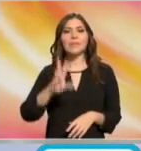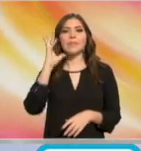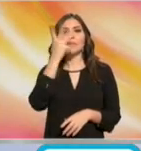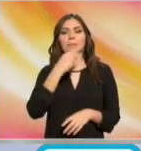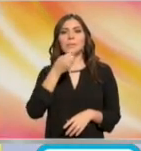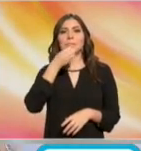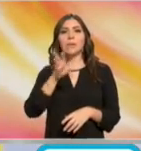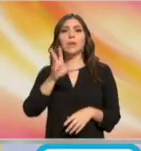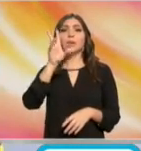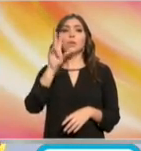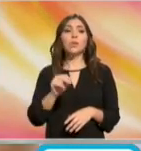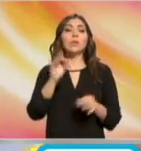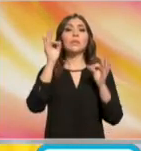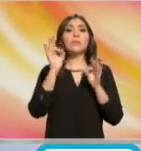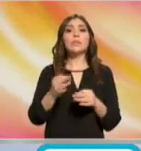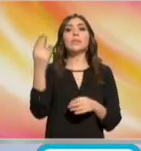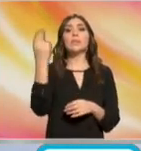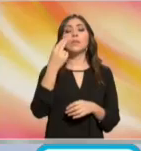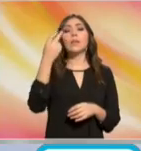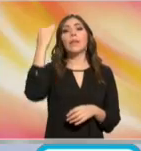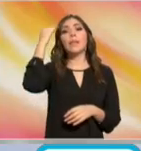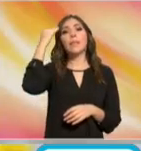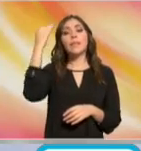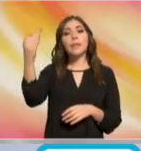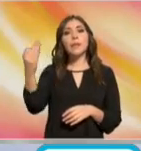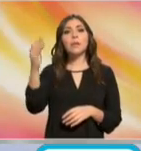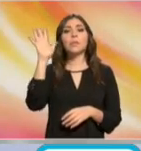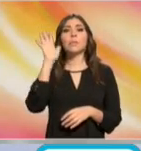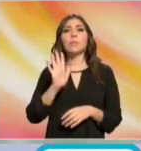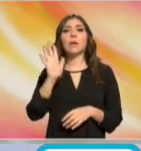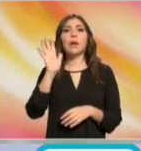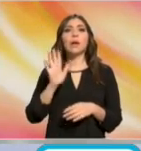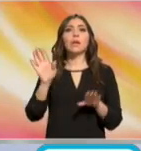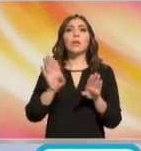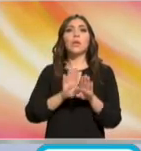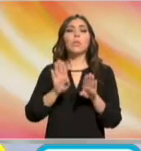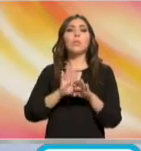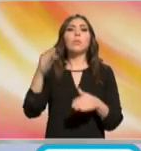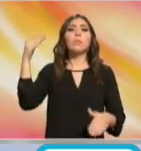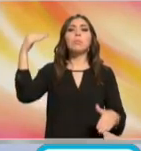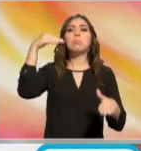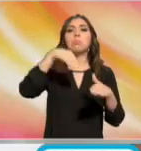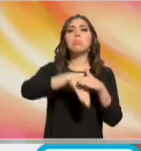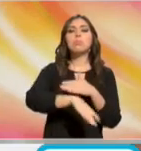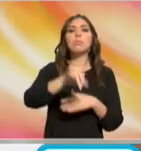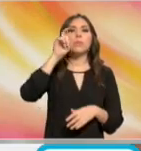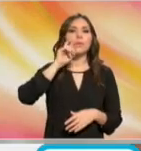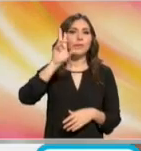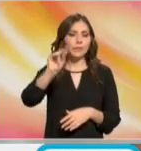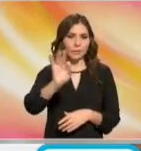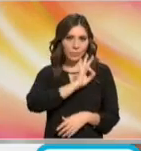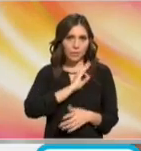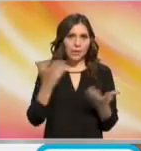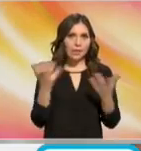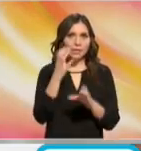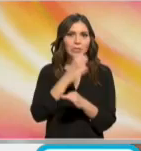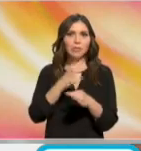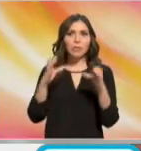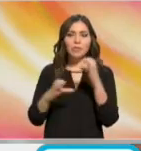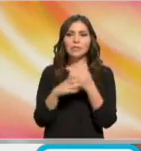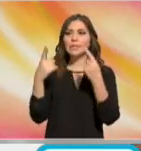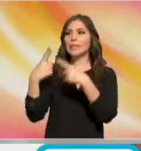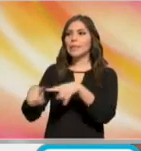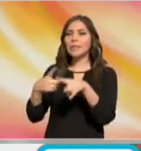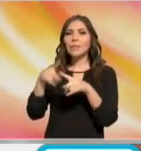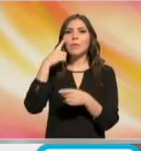no significa que necesariamente el tiempo signifique una declive sexual. Claro. Es, vamos a hacer cosas que nos prendan la chispa.